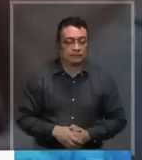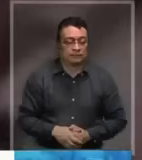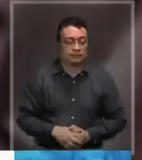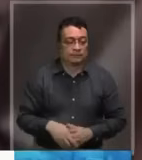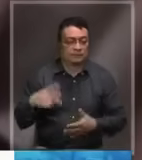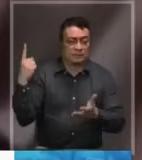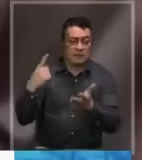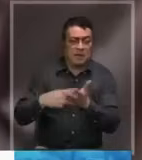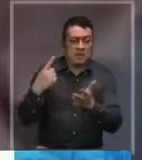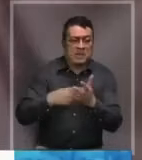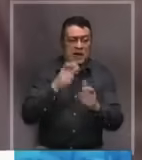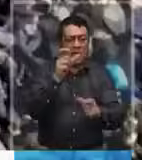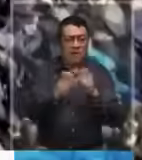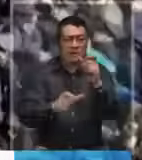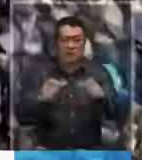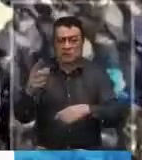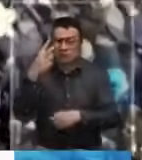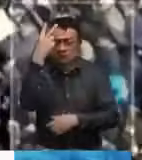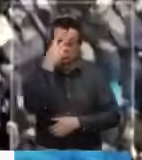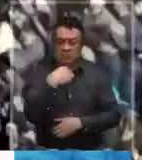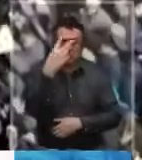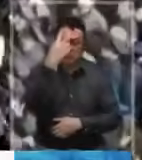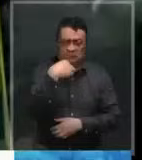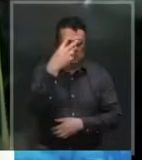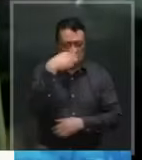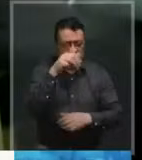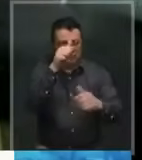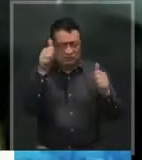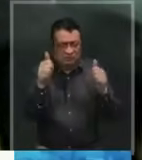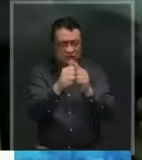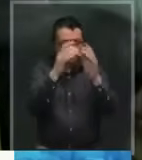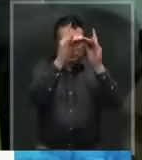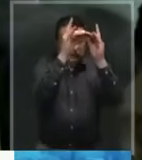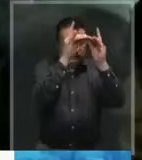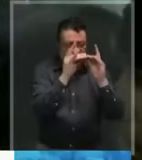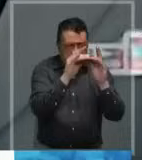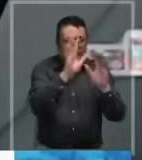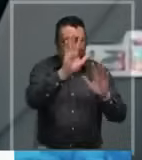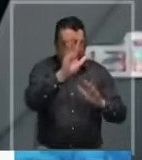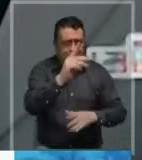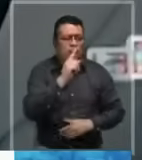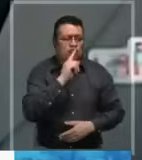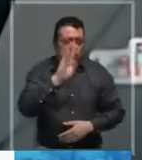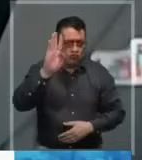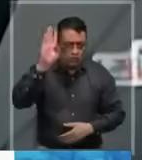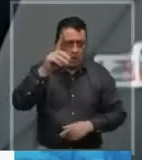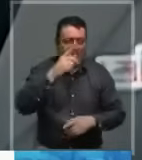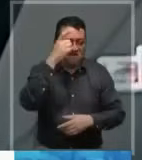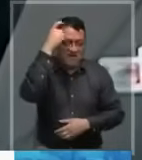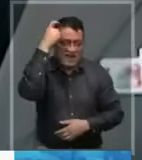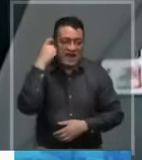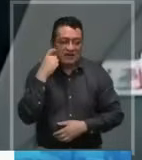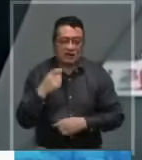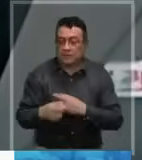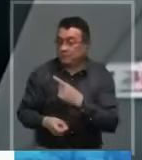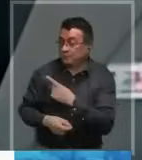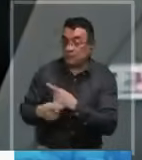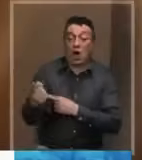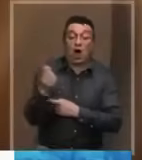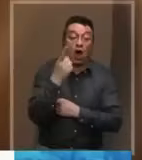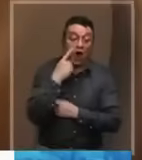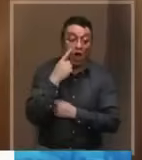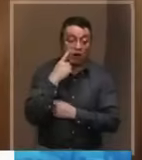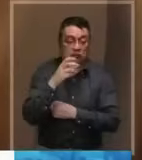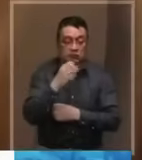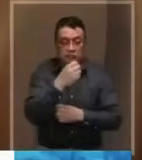Miles de personas lloraron su muerte, acompañaron sus restos y prometieron venganza. Qasem Soleimani fue conocido como el